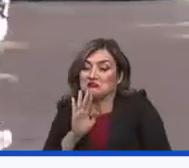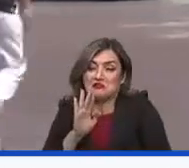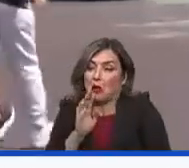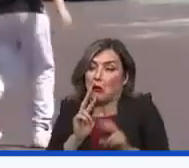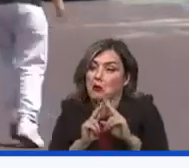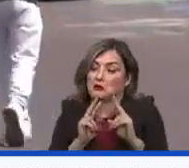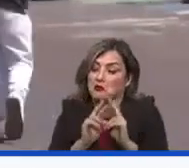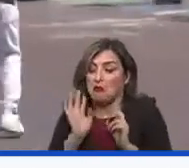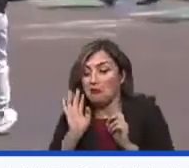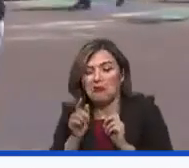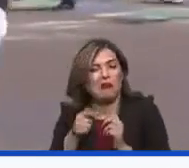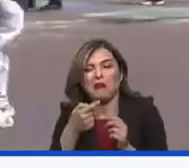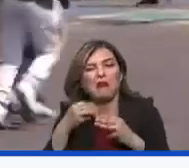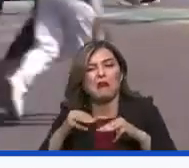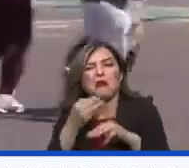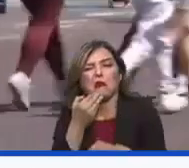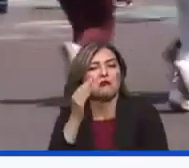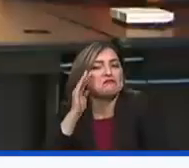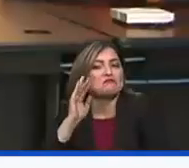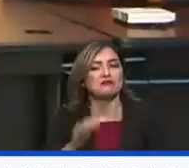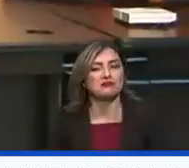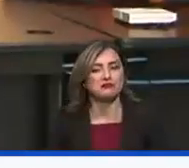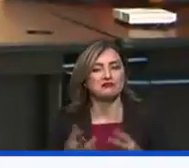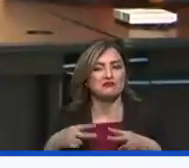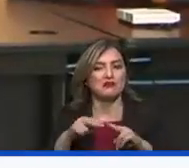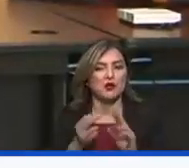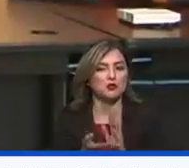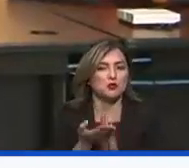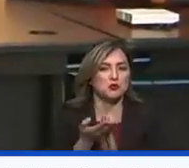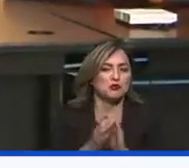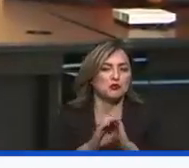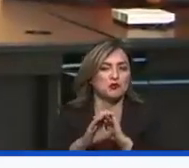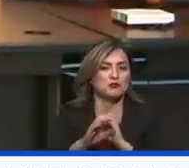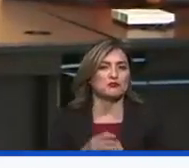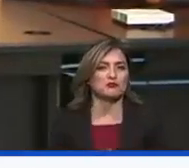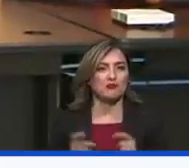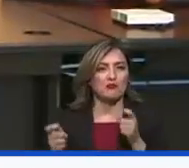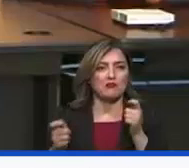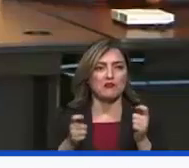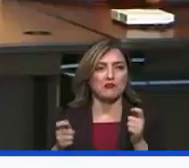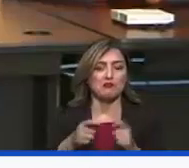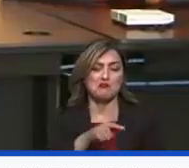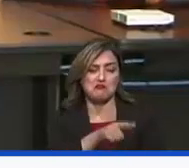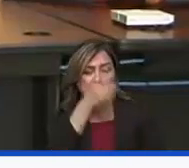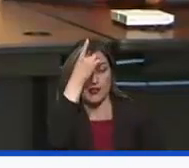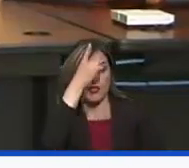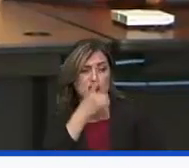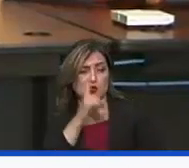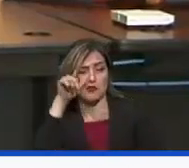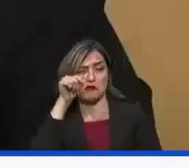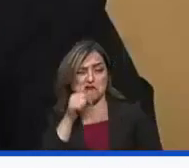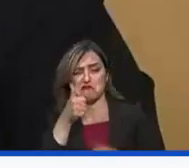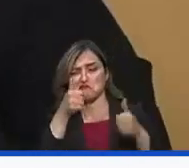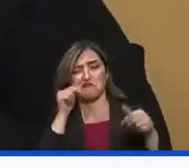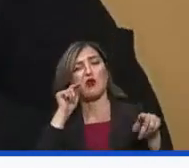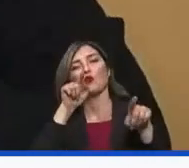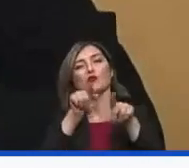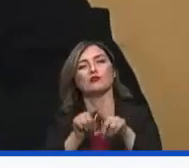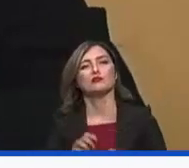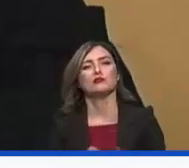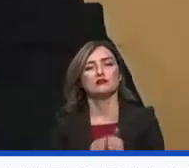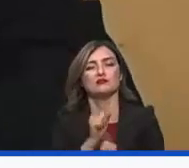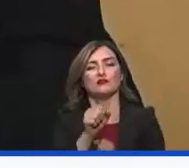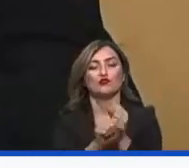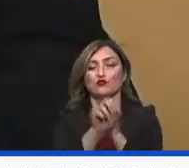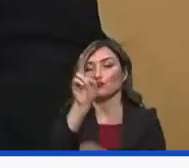incremento en la tarifa del transporte público, los dirigentes se mostraron conformes con las decisiones del gobierno. Cada dos